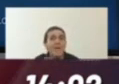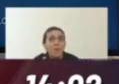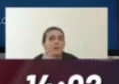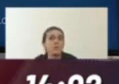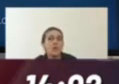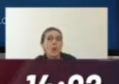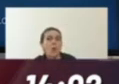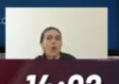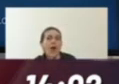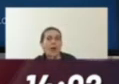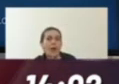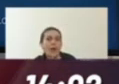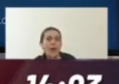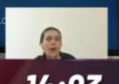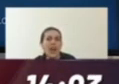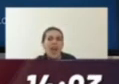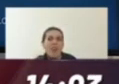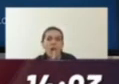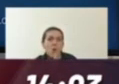preservarnos, cuidarnos.